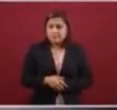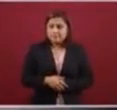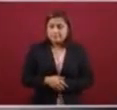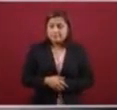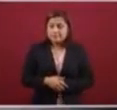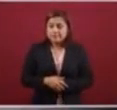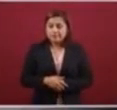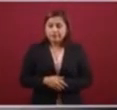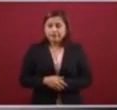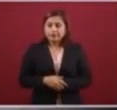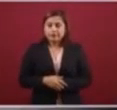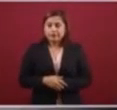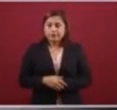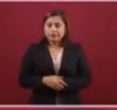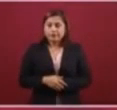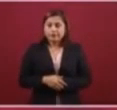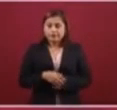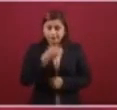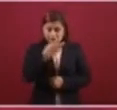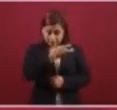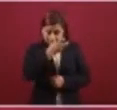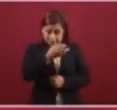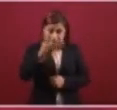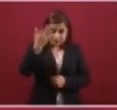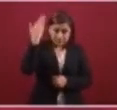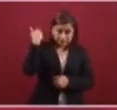eso ya no